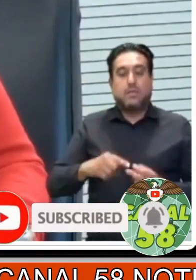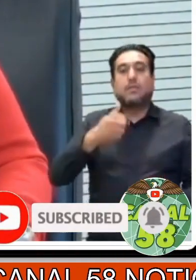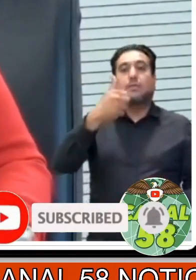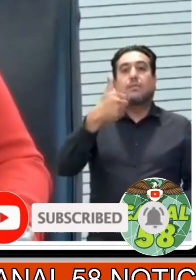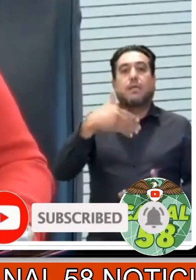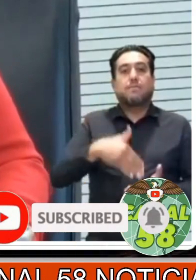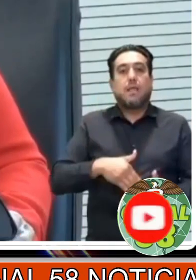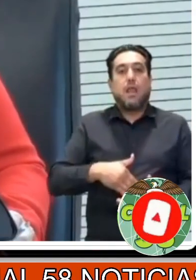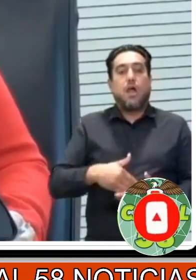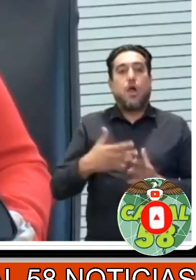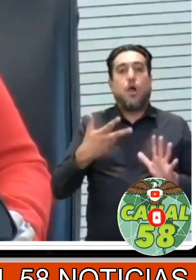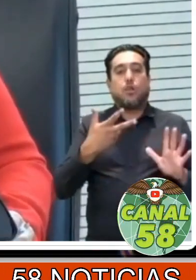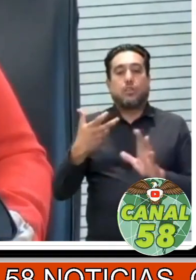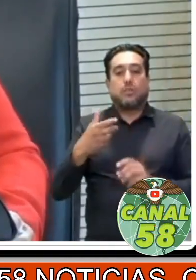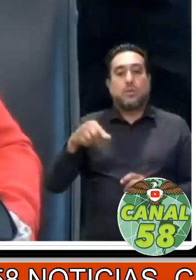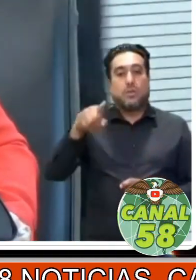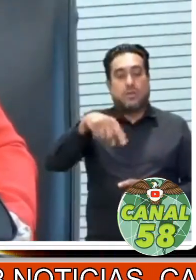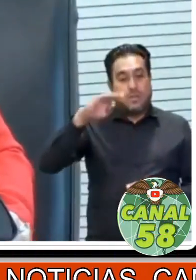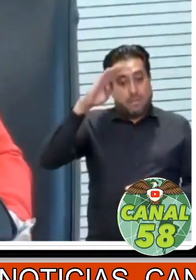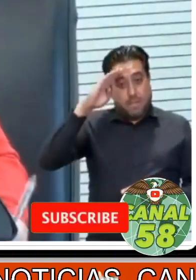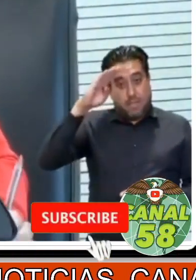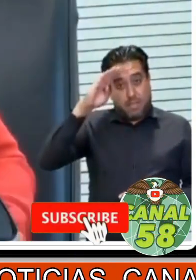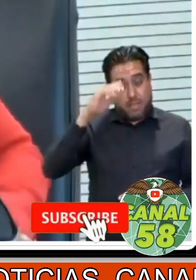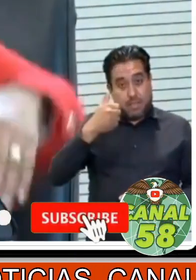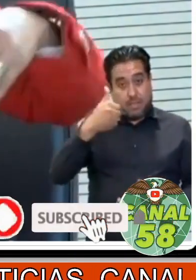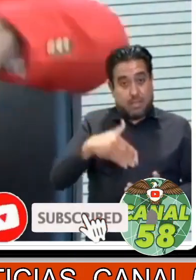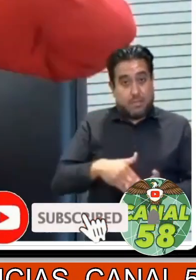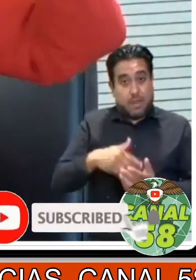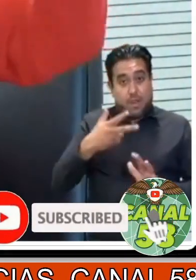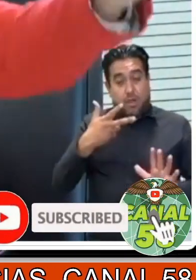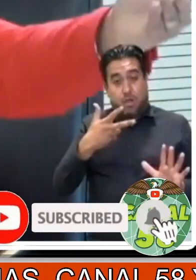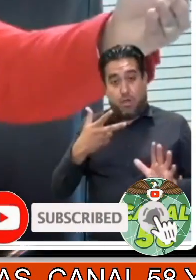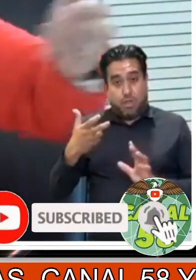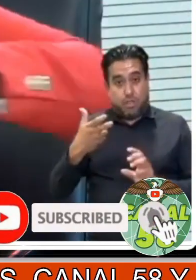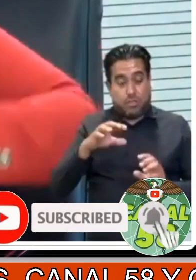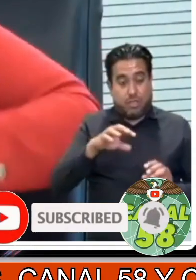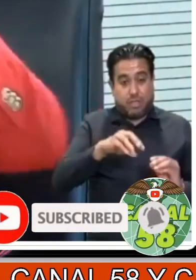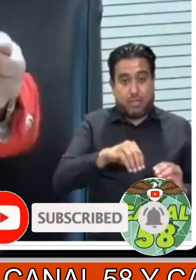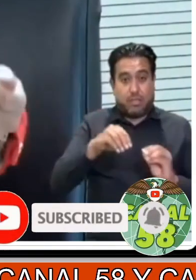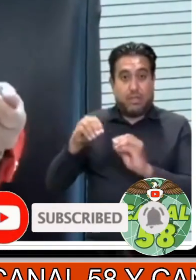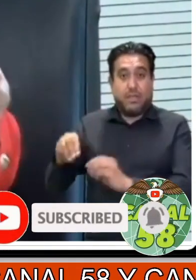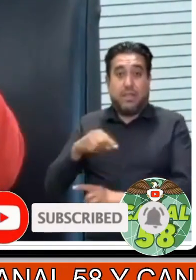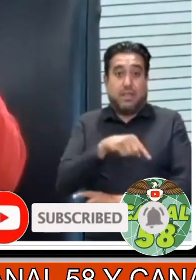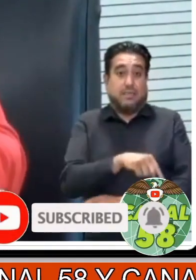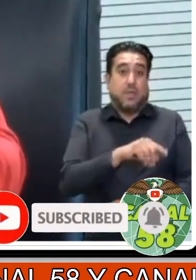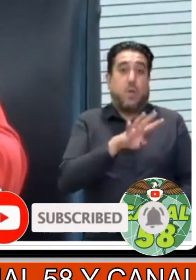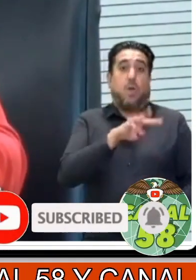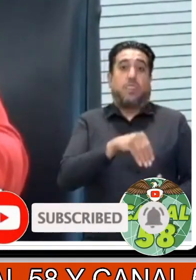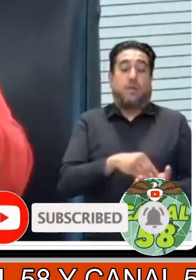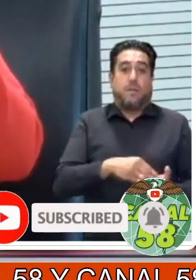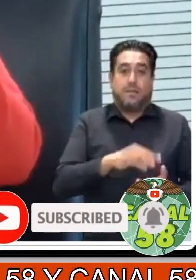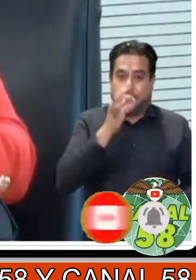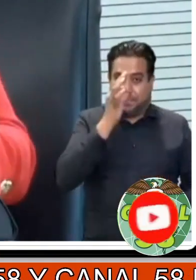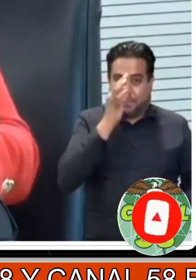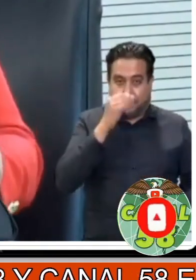6,800. ¿Qué haría este estado sin los 6,800 cuando el gobierno del estado solamente pone 4,000?